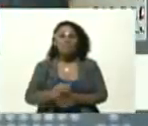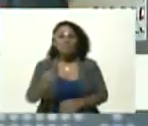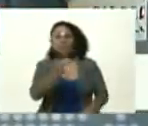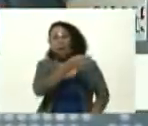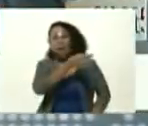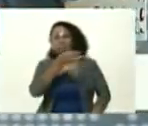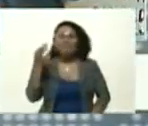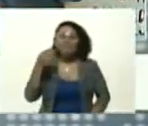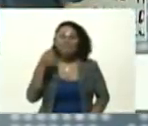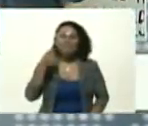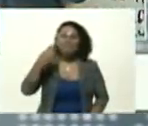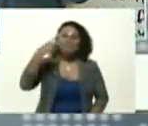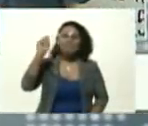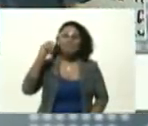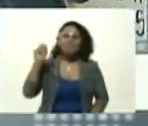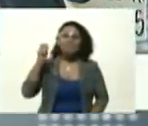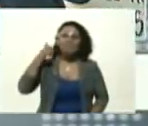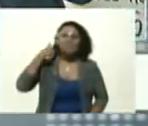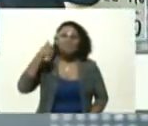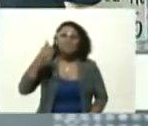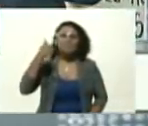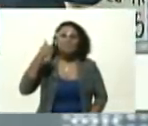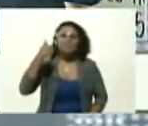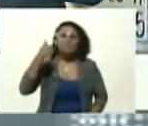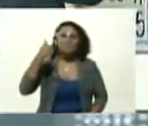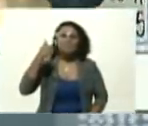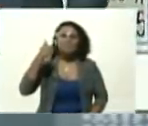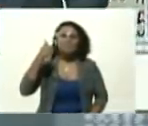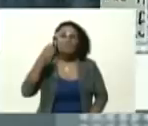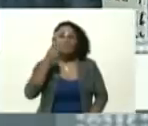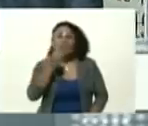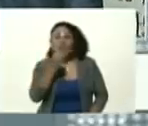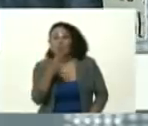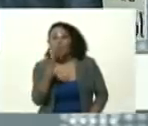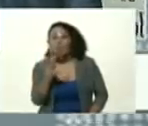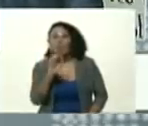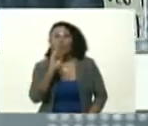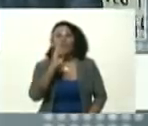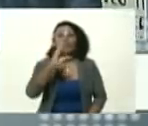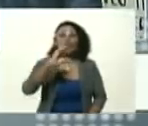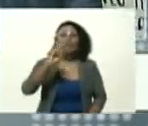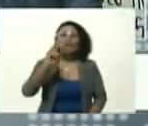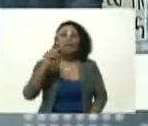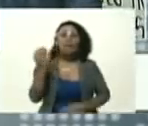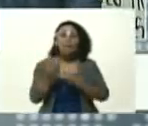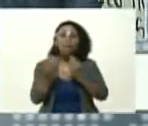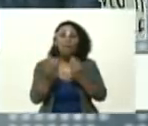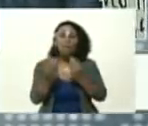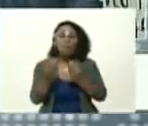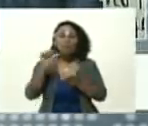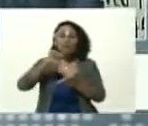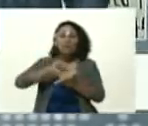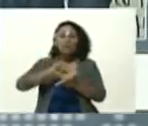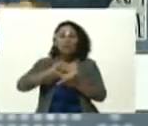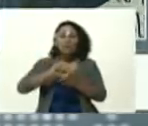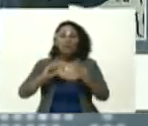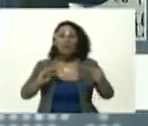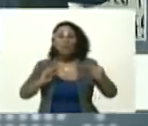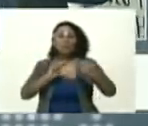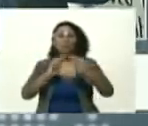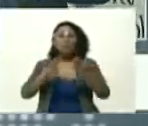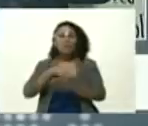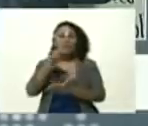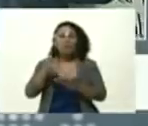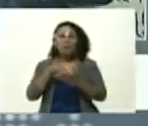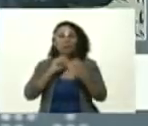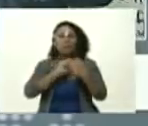Excelente, excelente. Bueno, la Universidad Central como un gran epicentro del reencuentro nacional, del